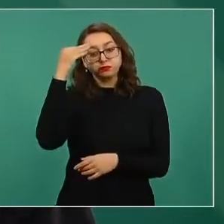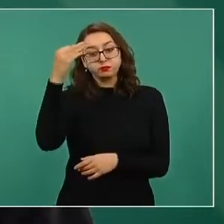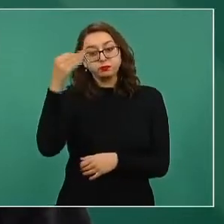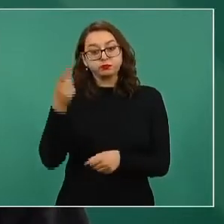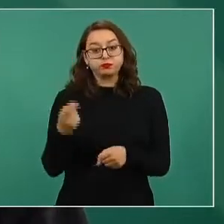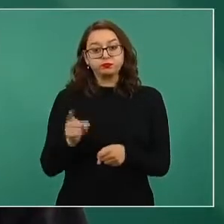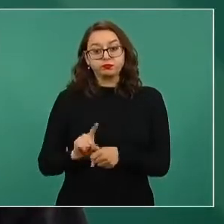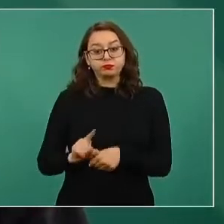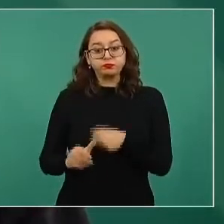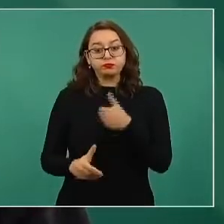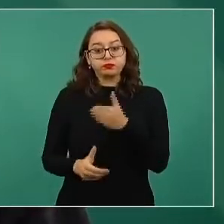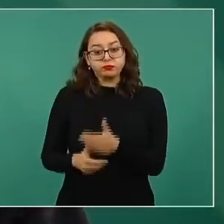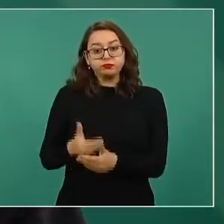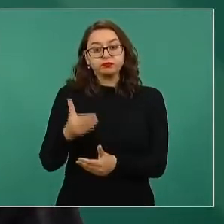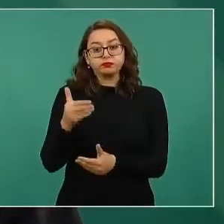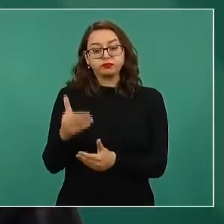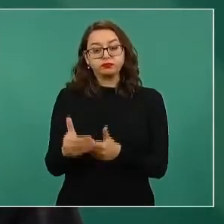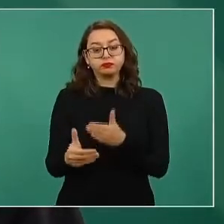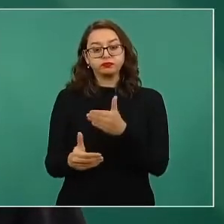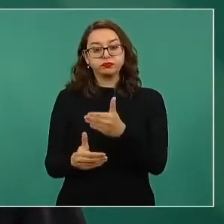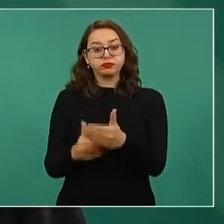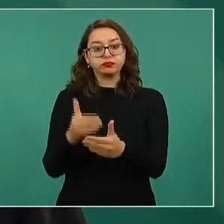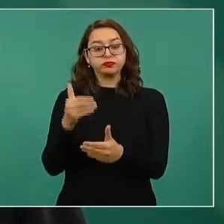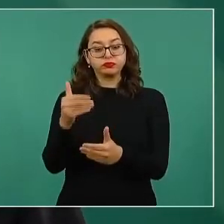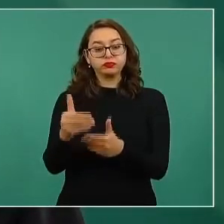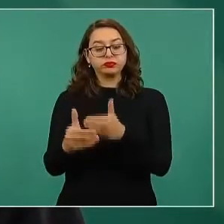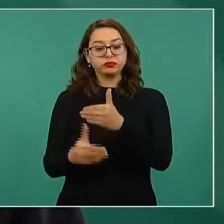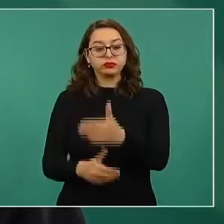y se iba reduciendo